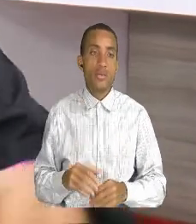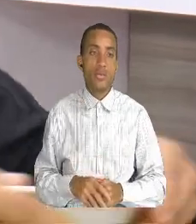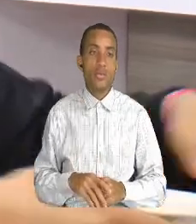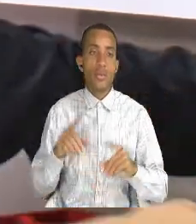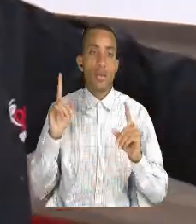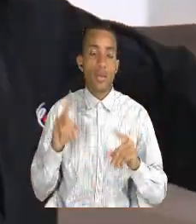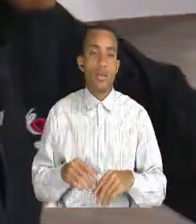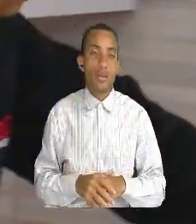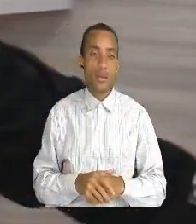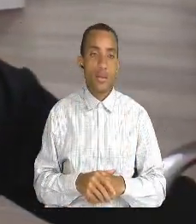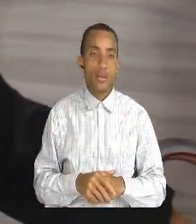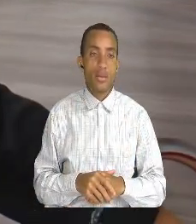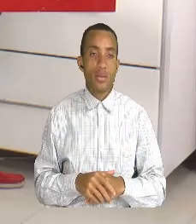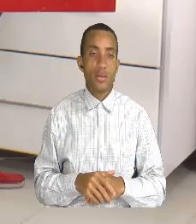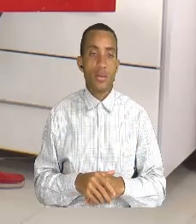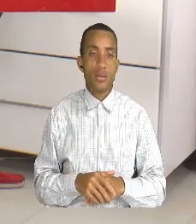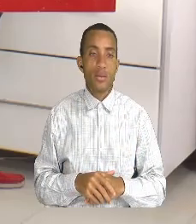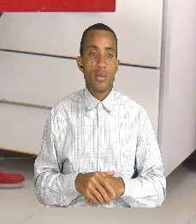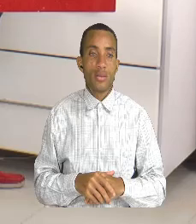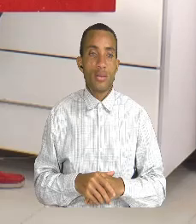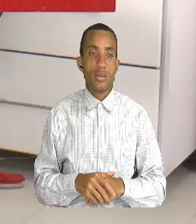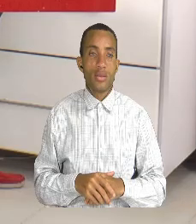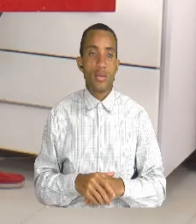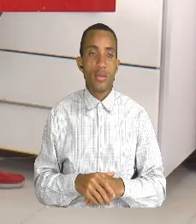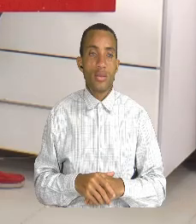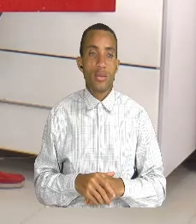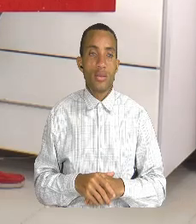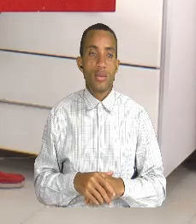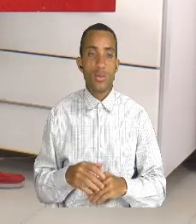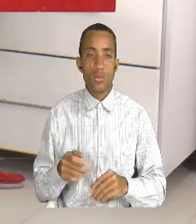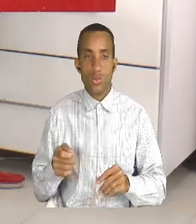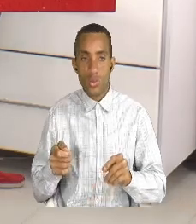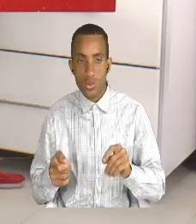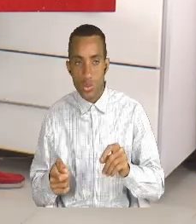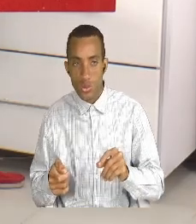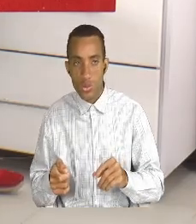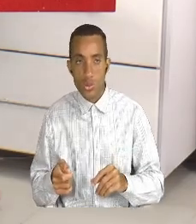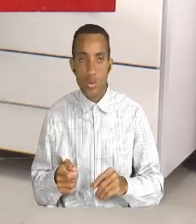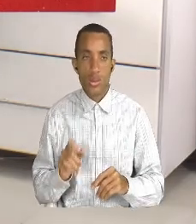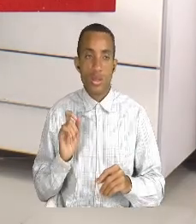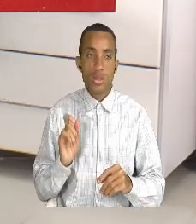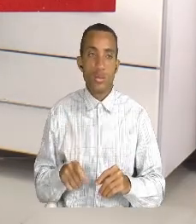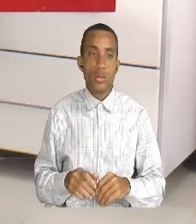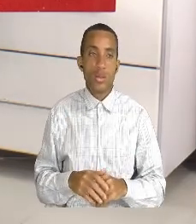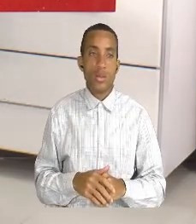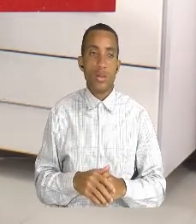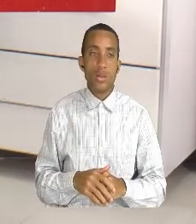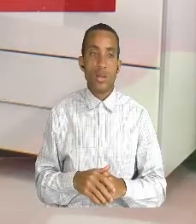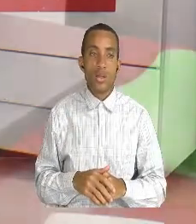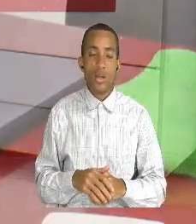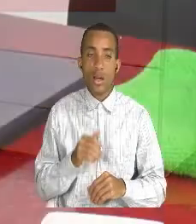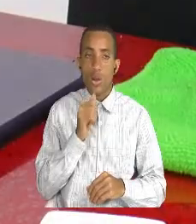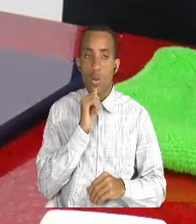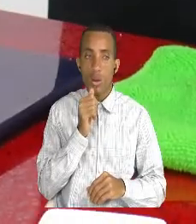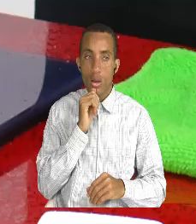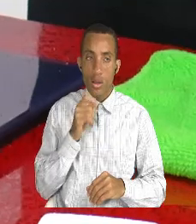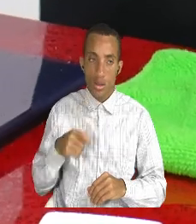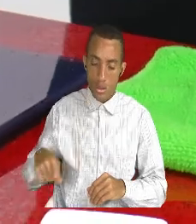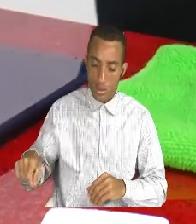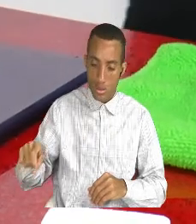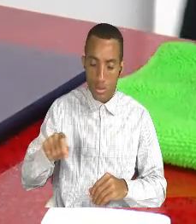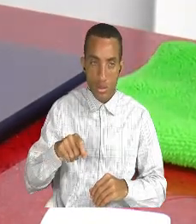un atrevimiento y le voy a agregar un poquito de... Yo tengo un estilo de preparar los arroces diferentes. Aquí le voy a agregar un poquitico de agua. Ajá.